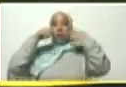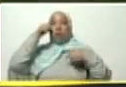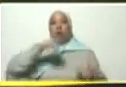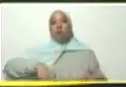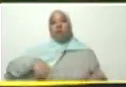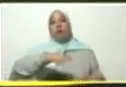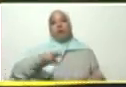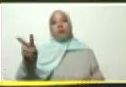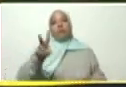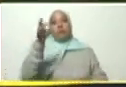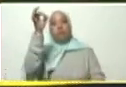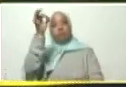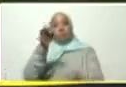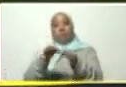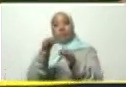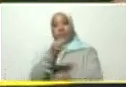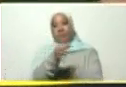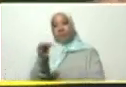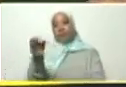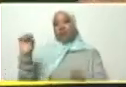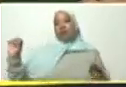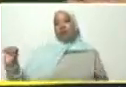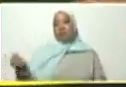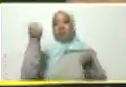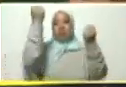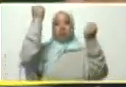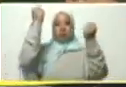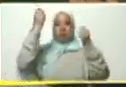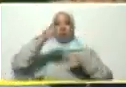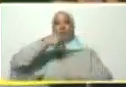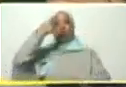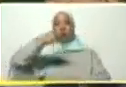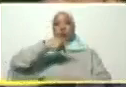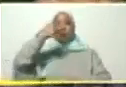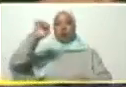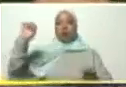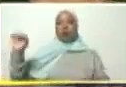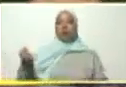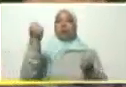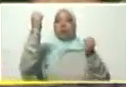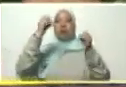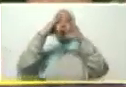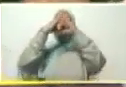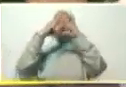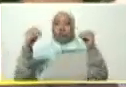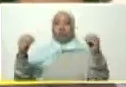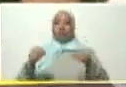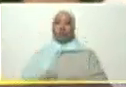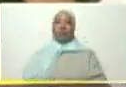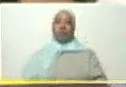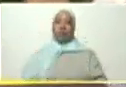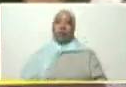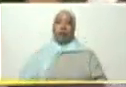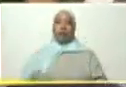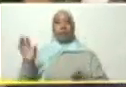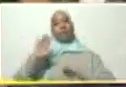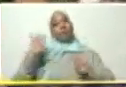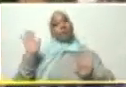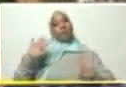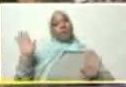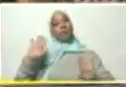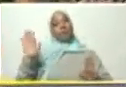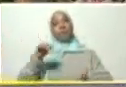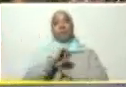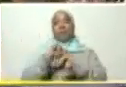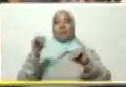éxito total Victoria política Victoria total me despido de ustedes pues